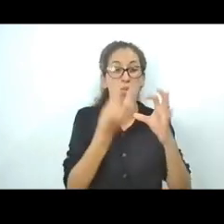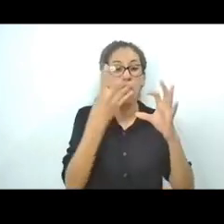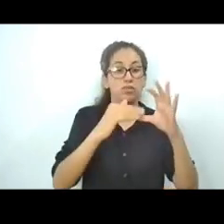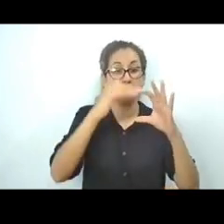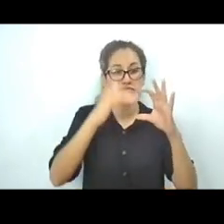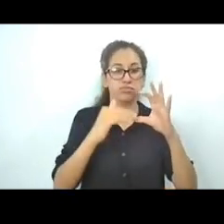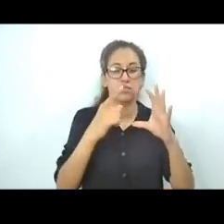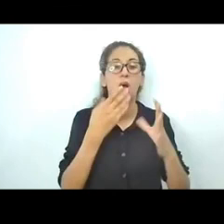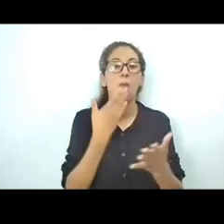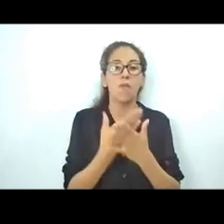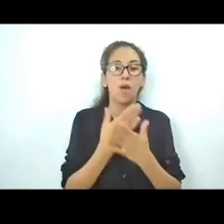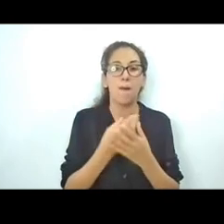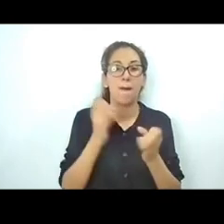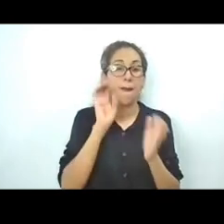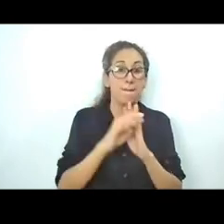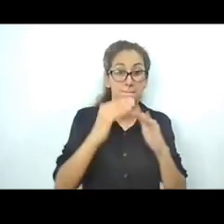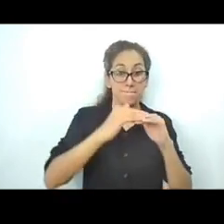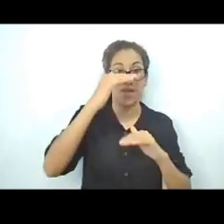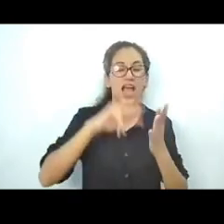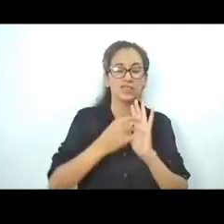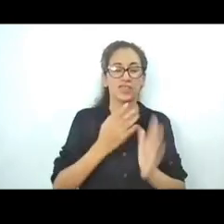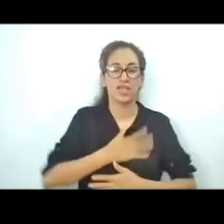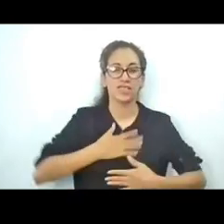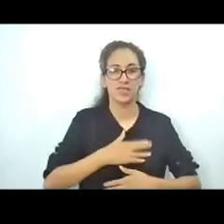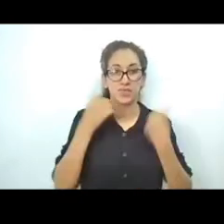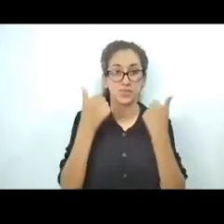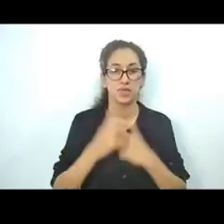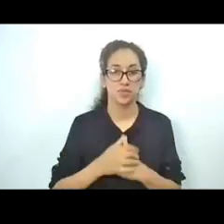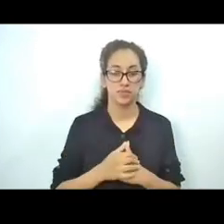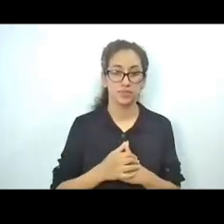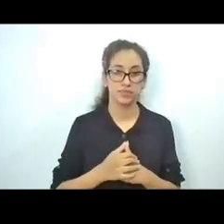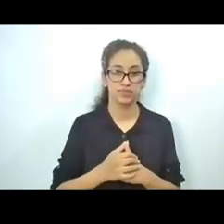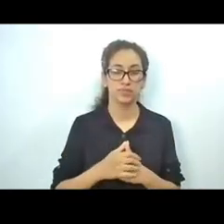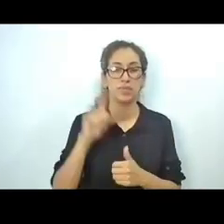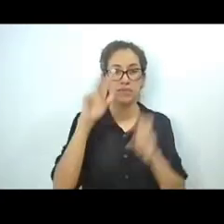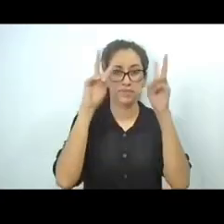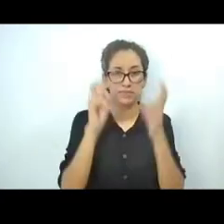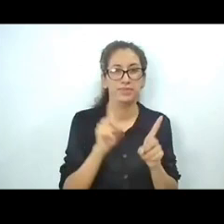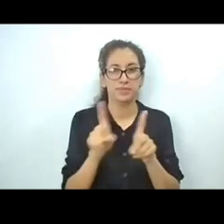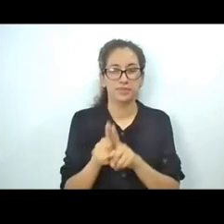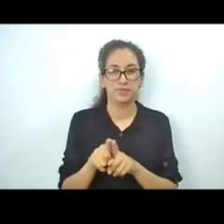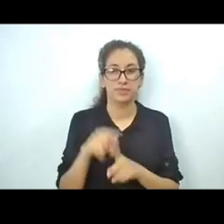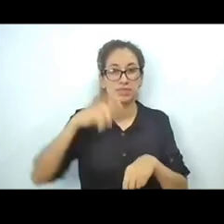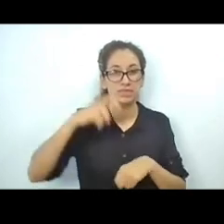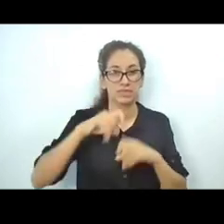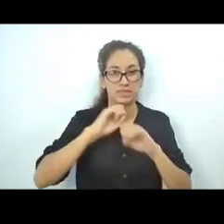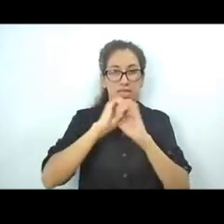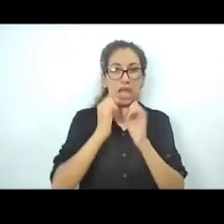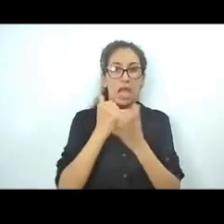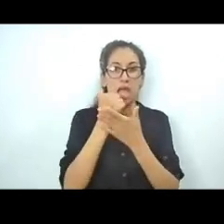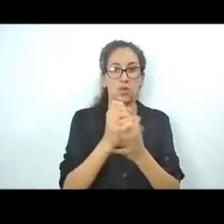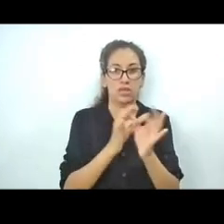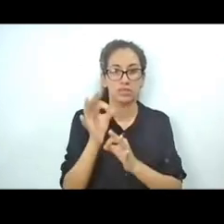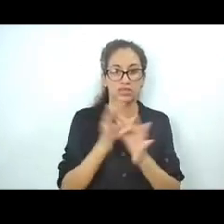orgasmo te he dado, si la has pasado bien o no. ¿No? Entonces, ahí hay varios temas que también sirve aclarar al respecto. Esto como